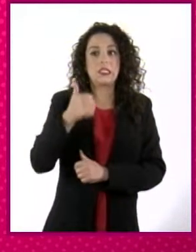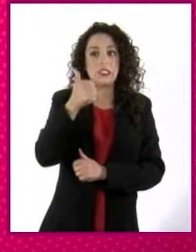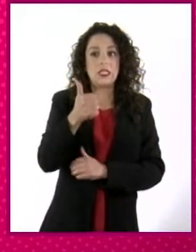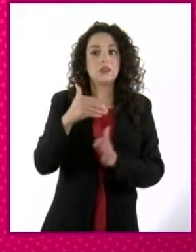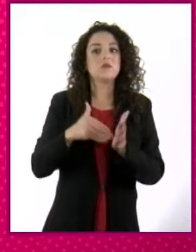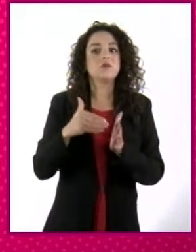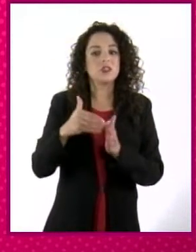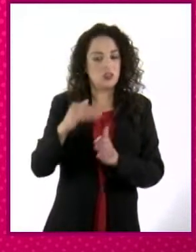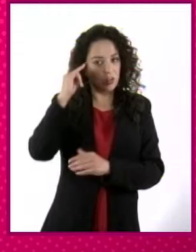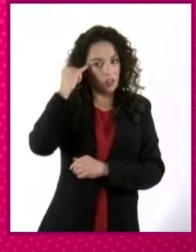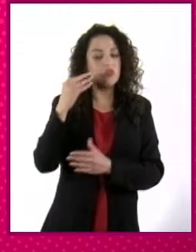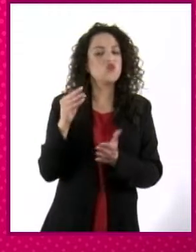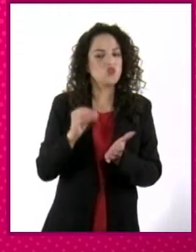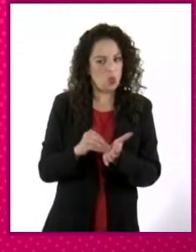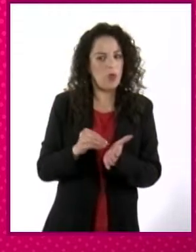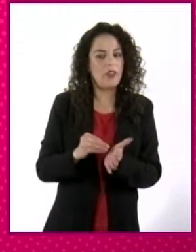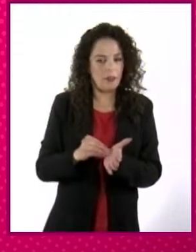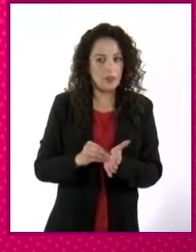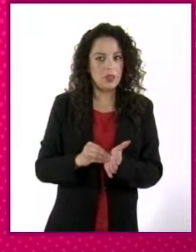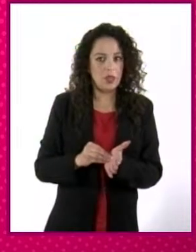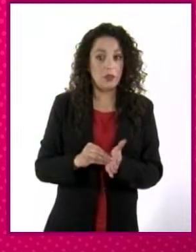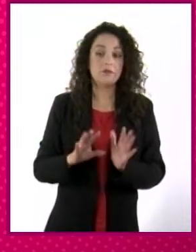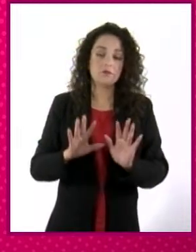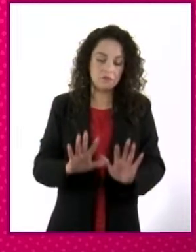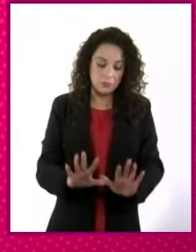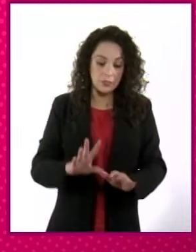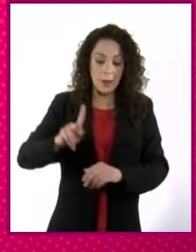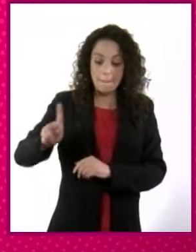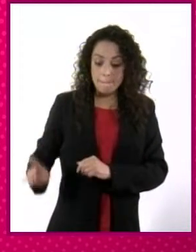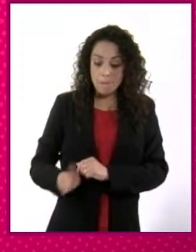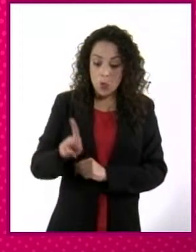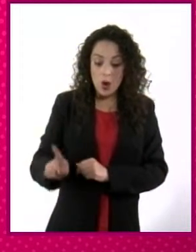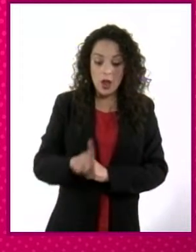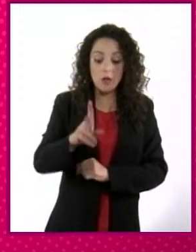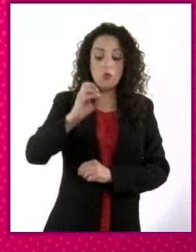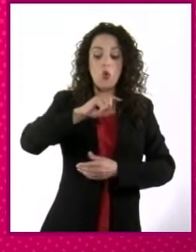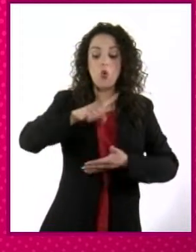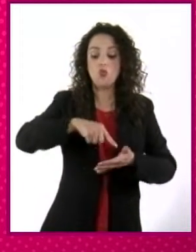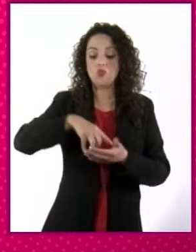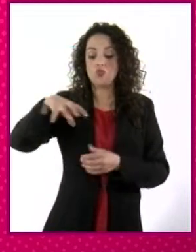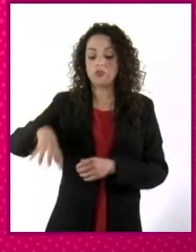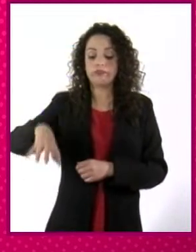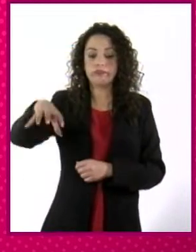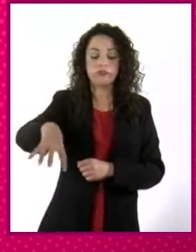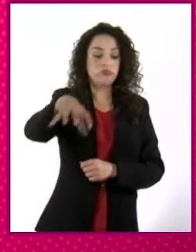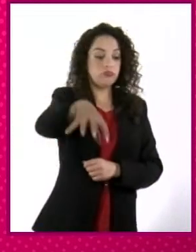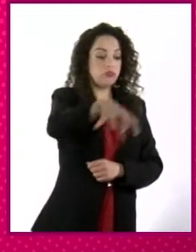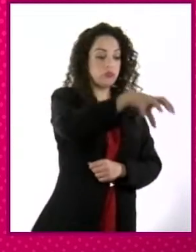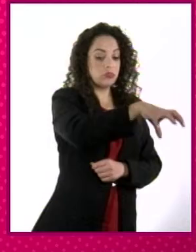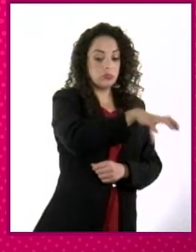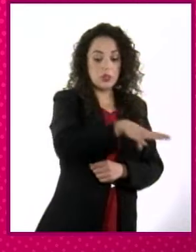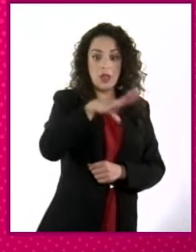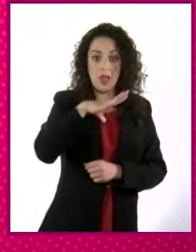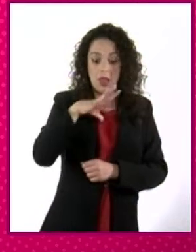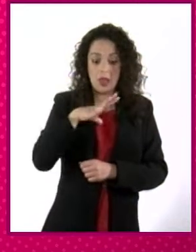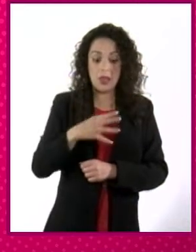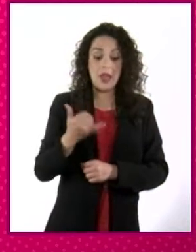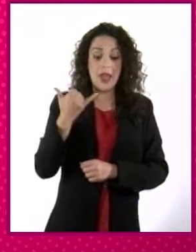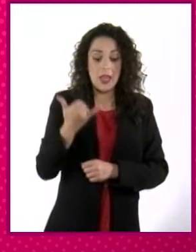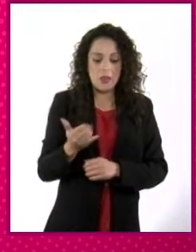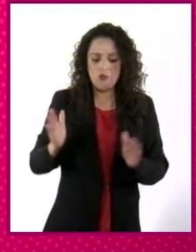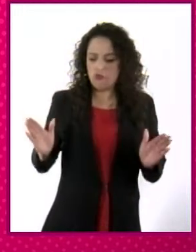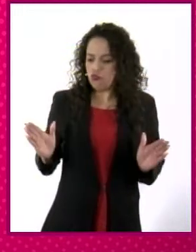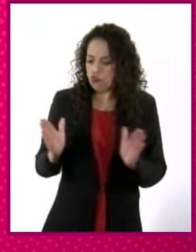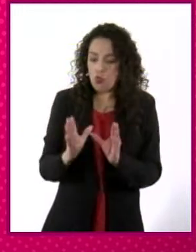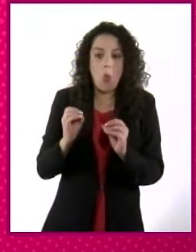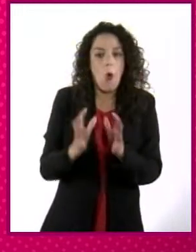millones de indígenas. Entonces los pueblos o los asentamientos dispersos y aún